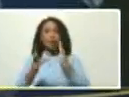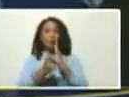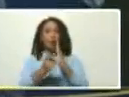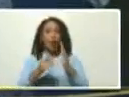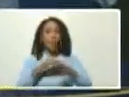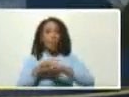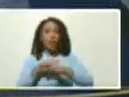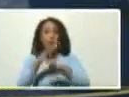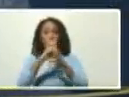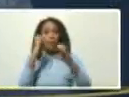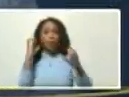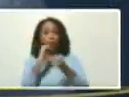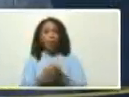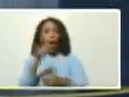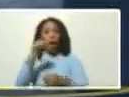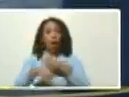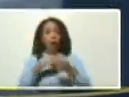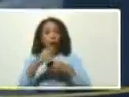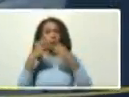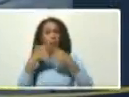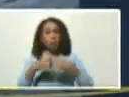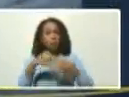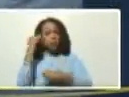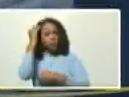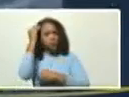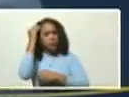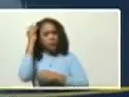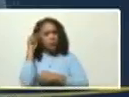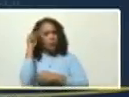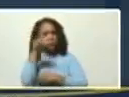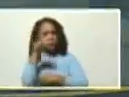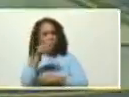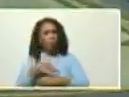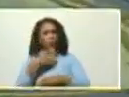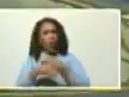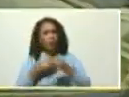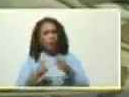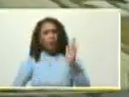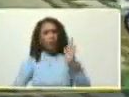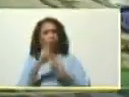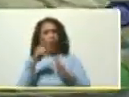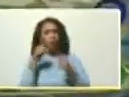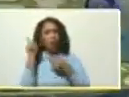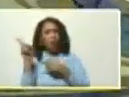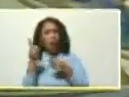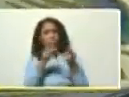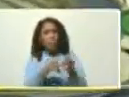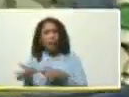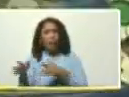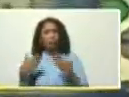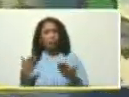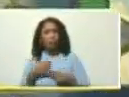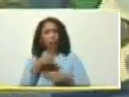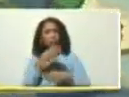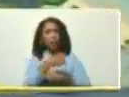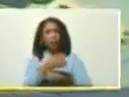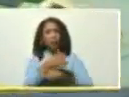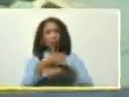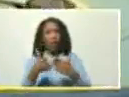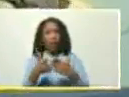de Transporte. Aquí se hizo un análisis exhaustivo para poder hacer este desarrollo de este plan que va